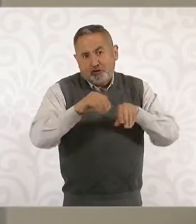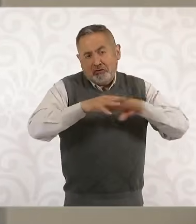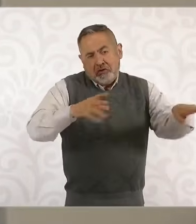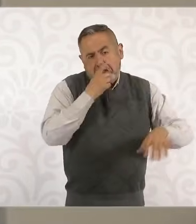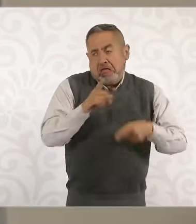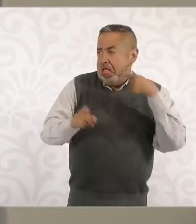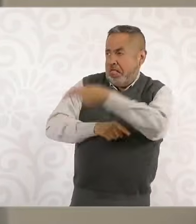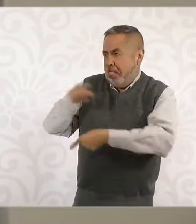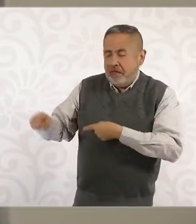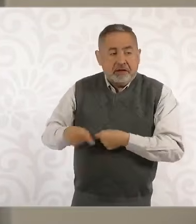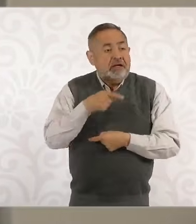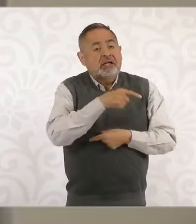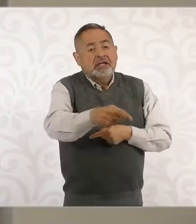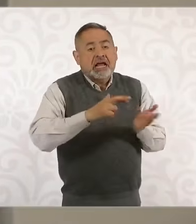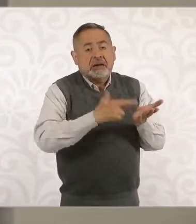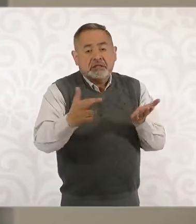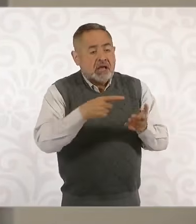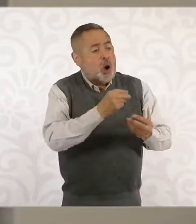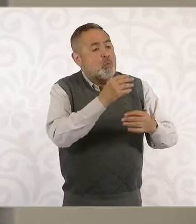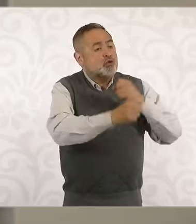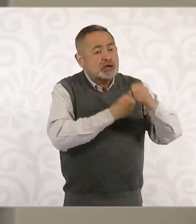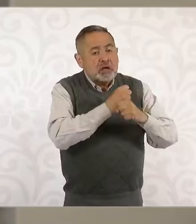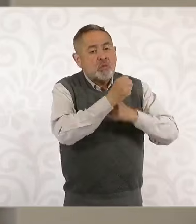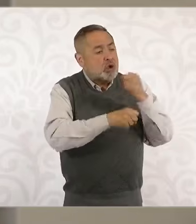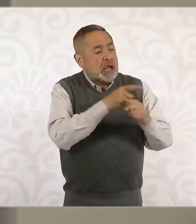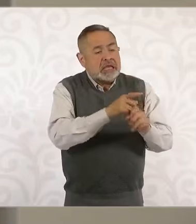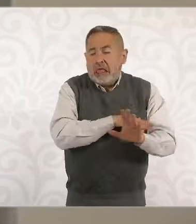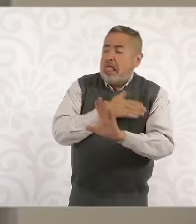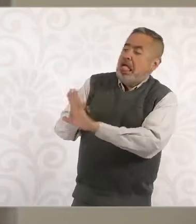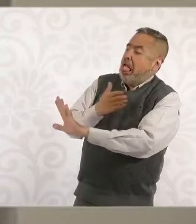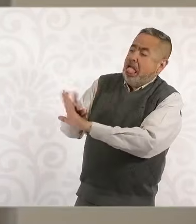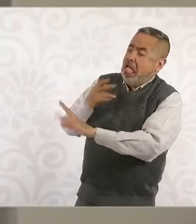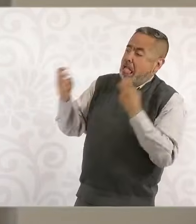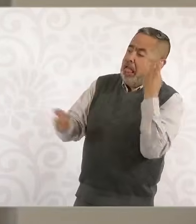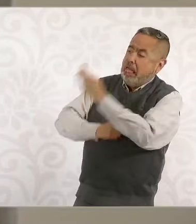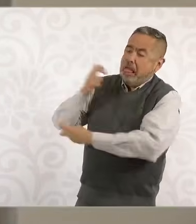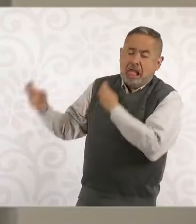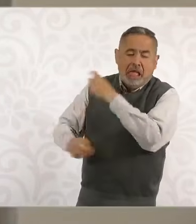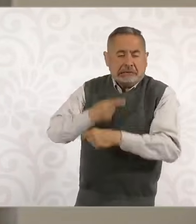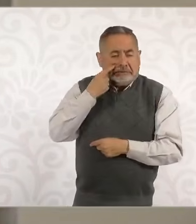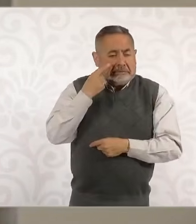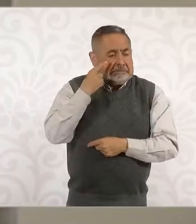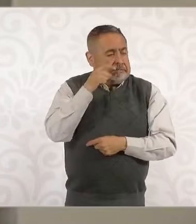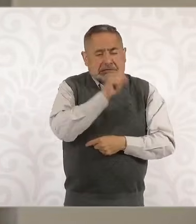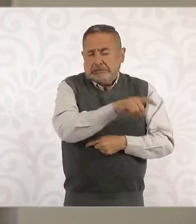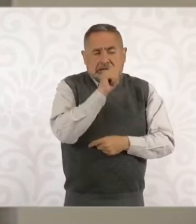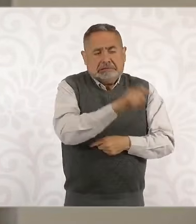esta revista históricamente ha golpeado a los gobiernos de izquierda y es uno de los